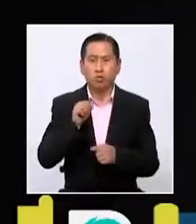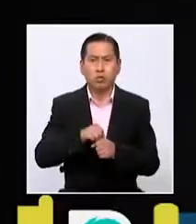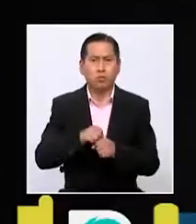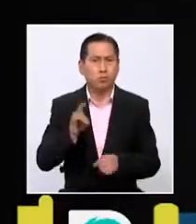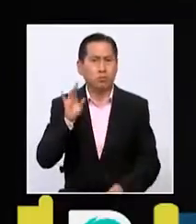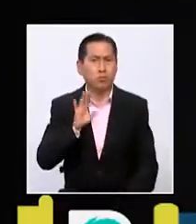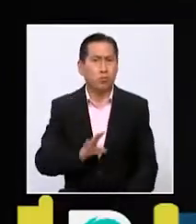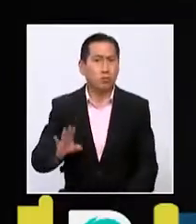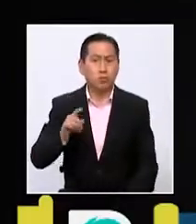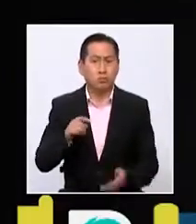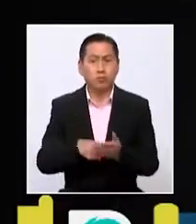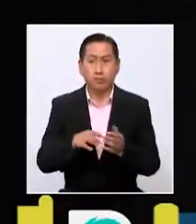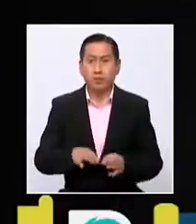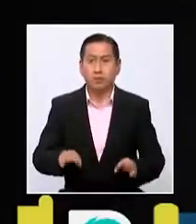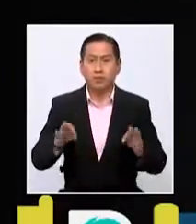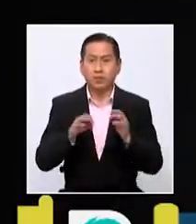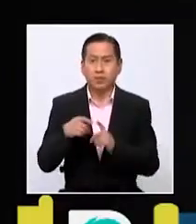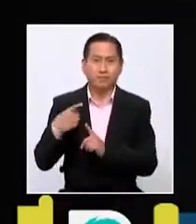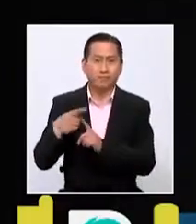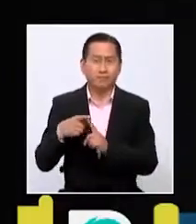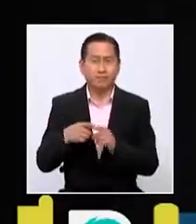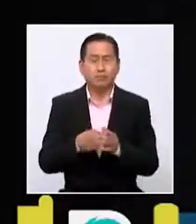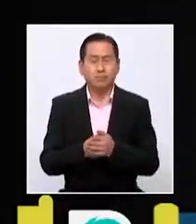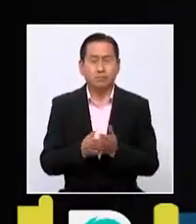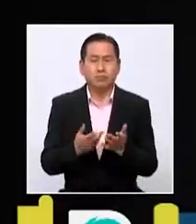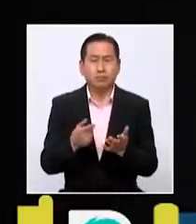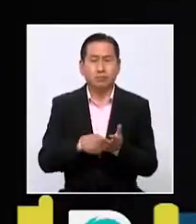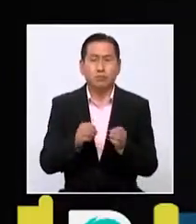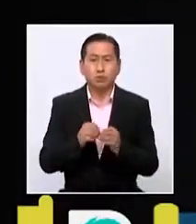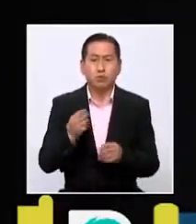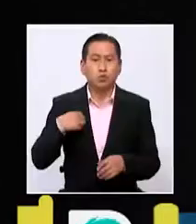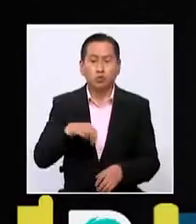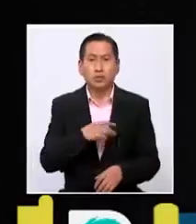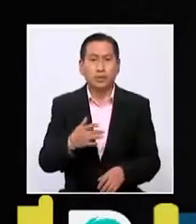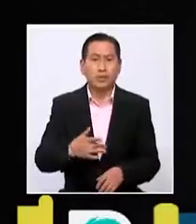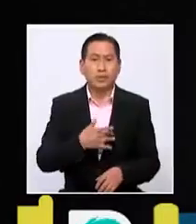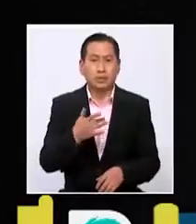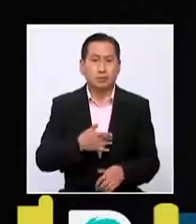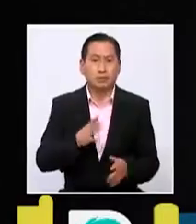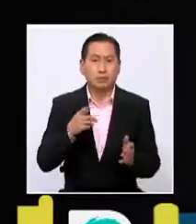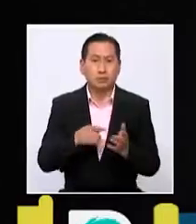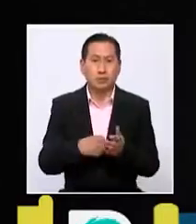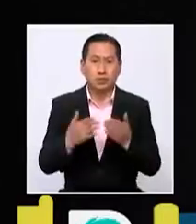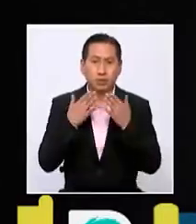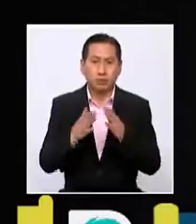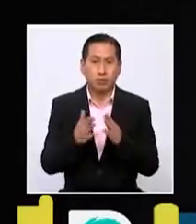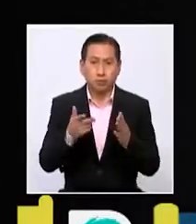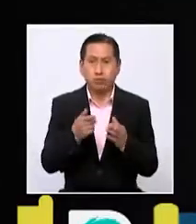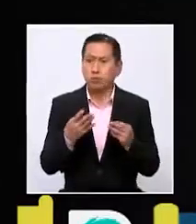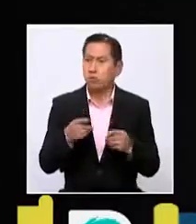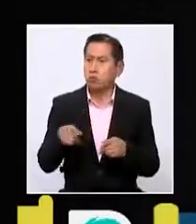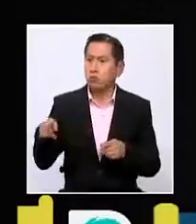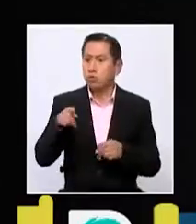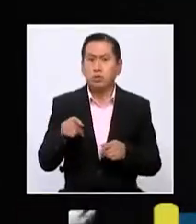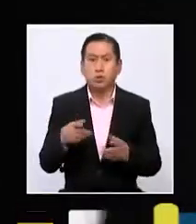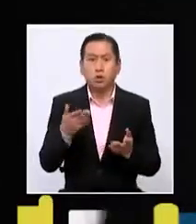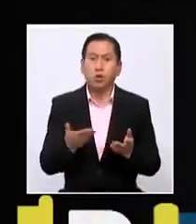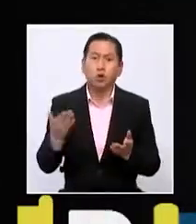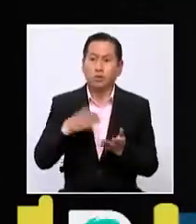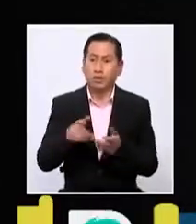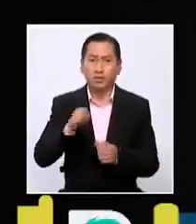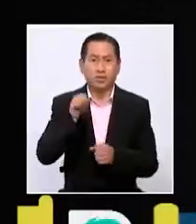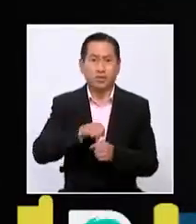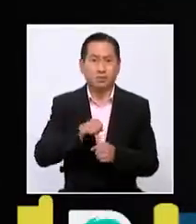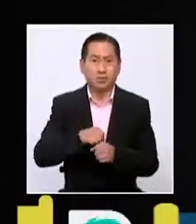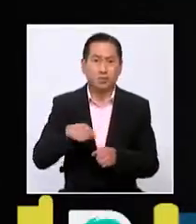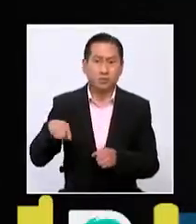país, uno de los elementos que más resaltamos y por los que también pues, nos sentimos en cierta medida agradecidos, porque hay muchas personas que están volviendo a trabajar, que